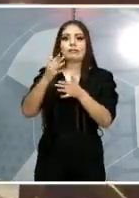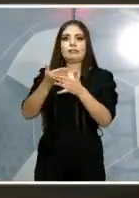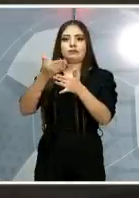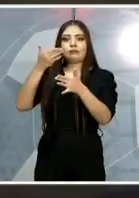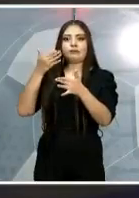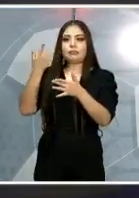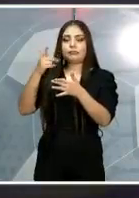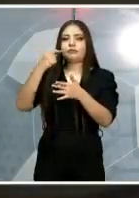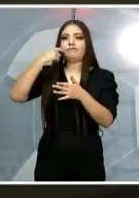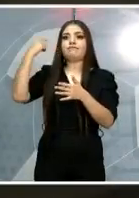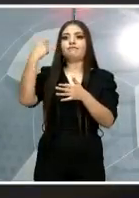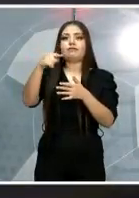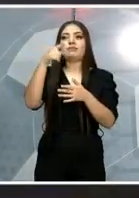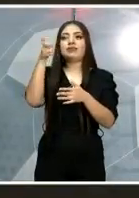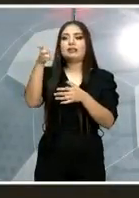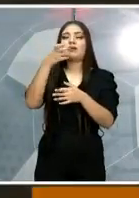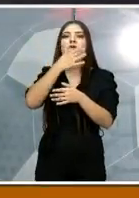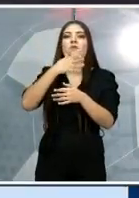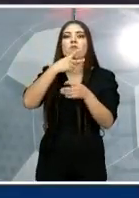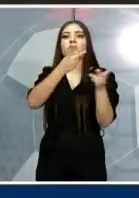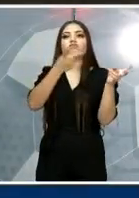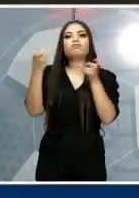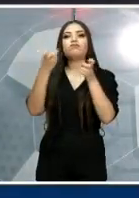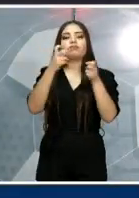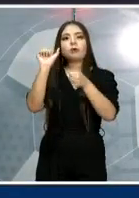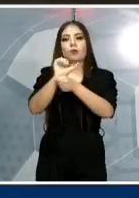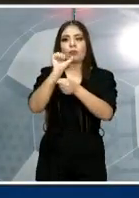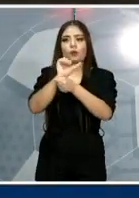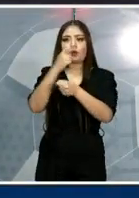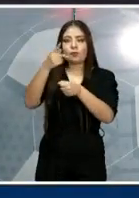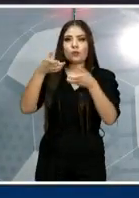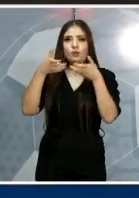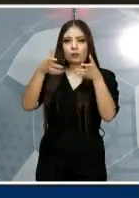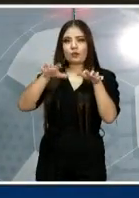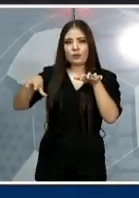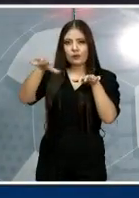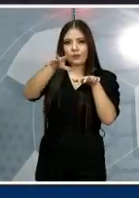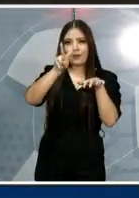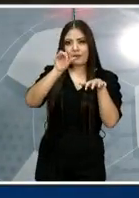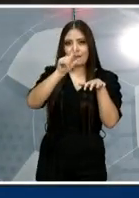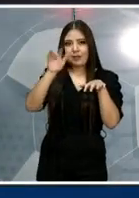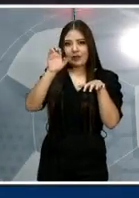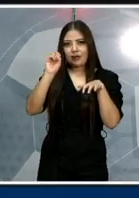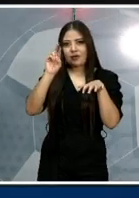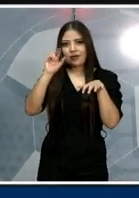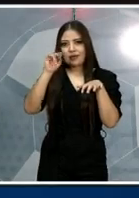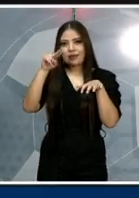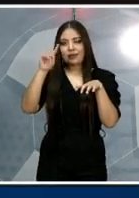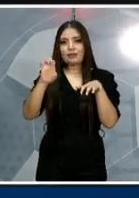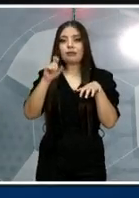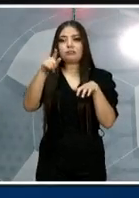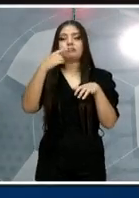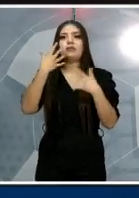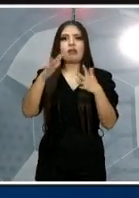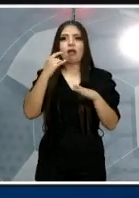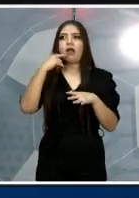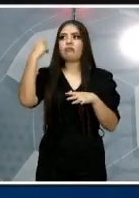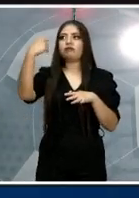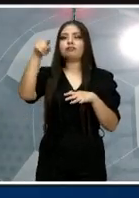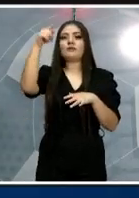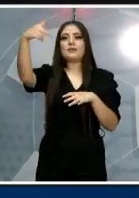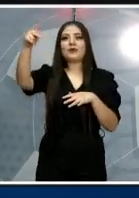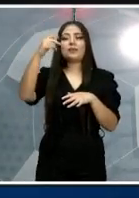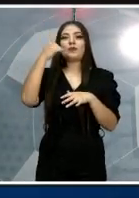vehículo en la colonia Valle Oriente. Los hechos fueron reportados a la línea de emergencia 911, por lo que de manera inmediata